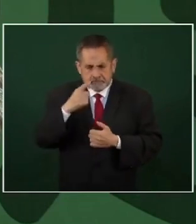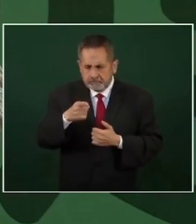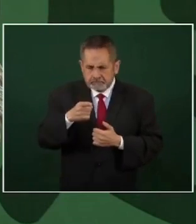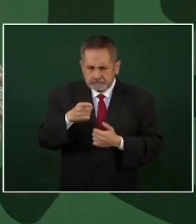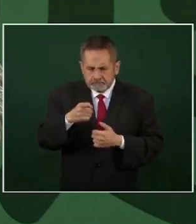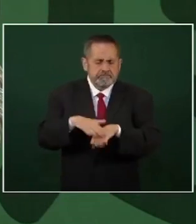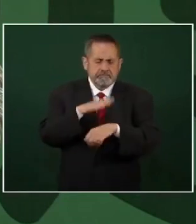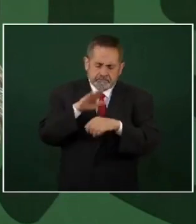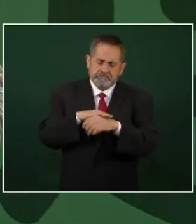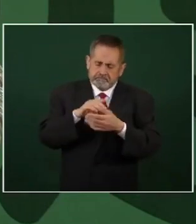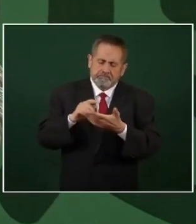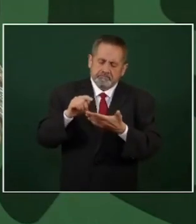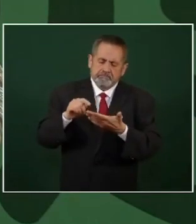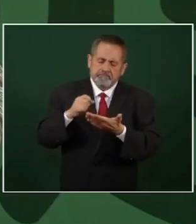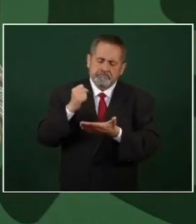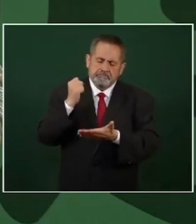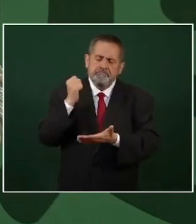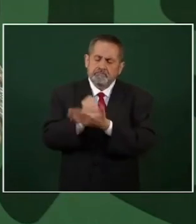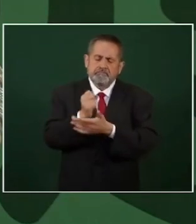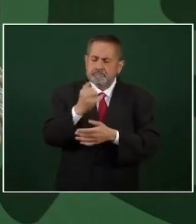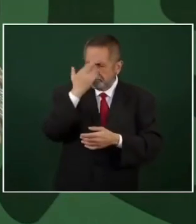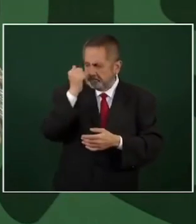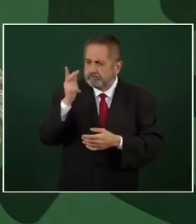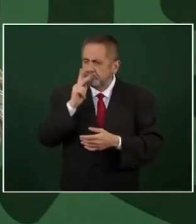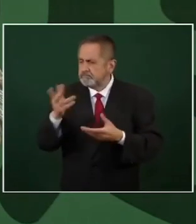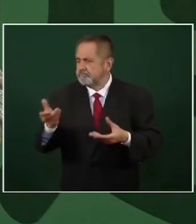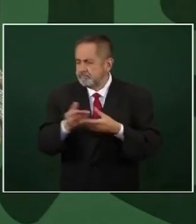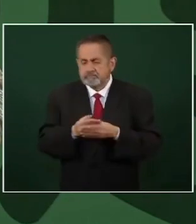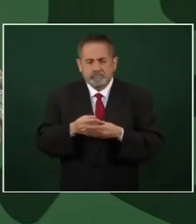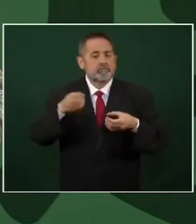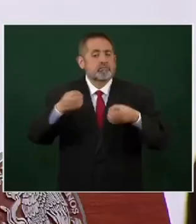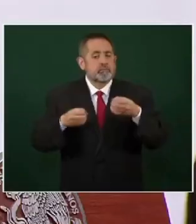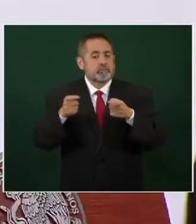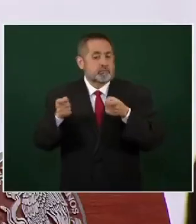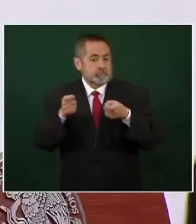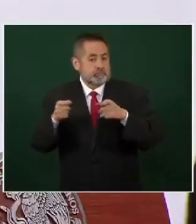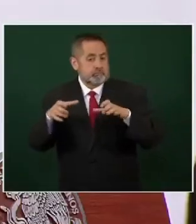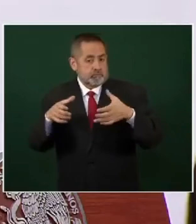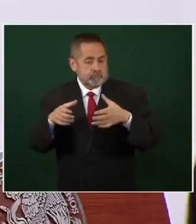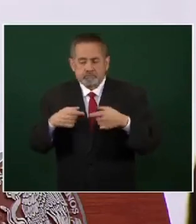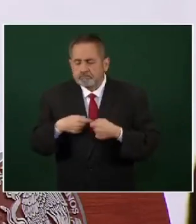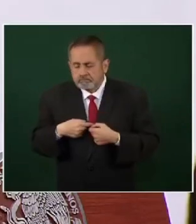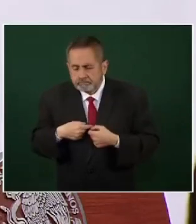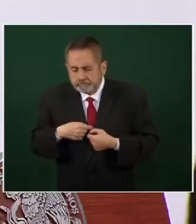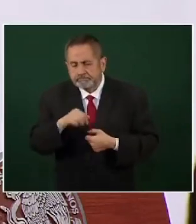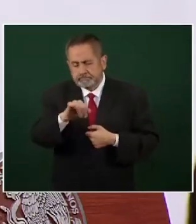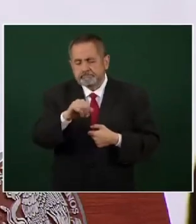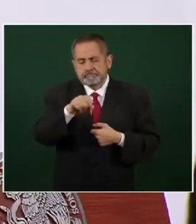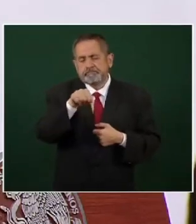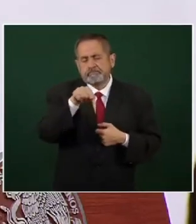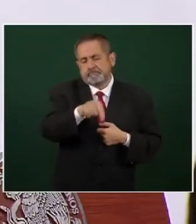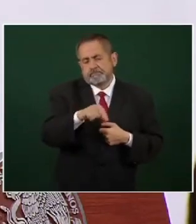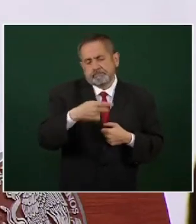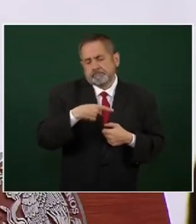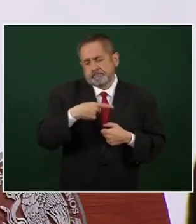aprueba todo lo que se presenta y determina que quede